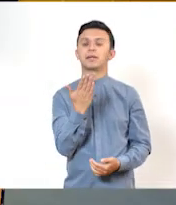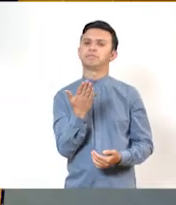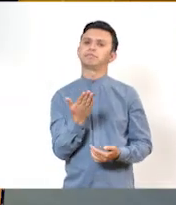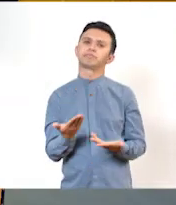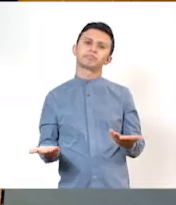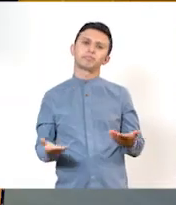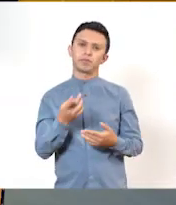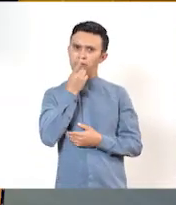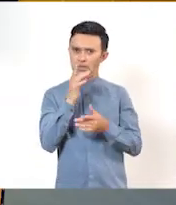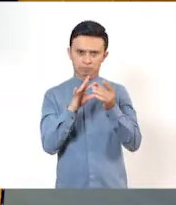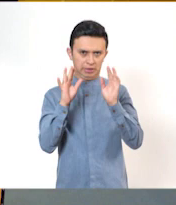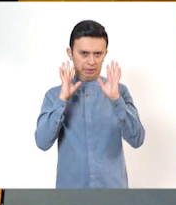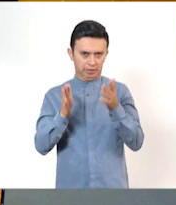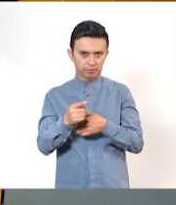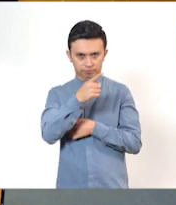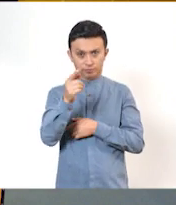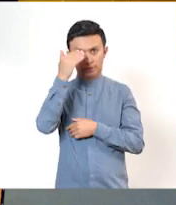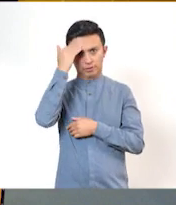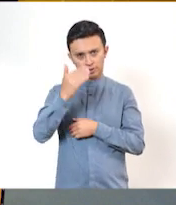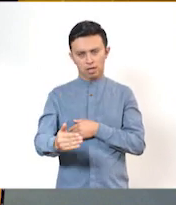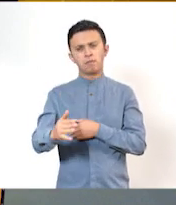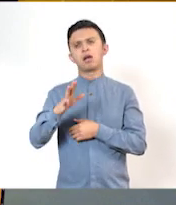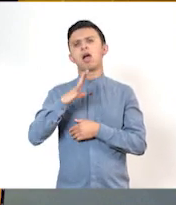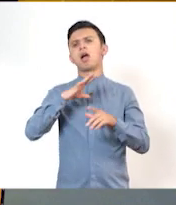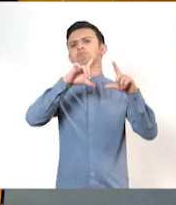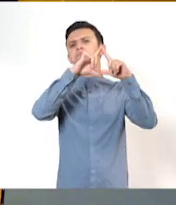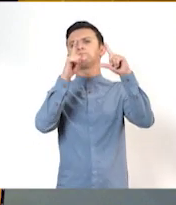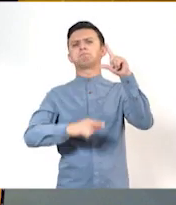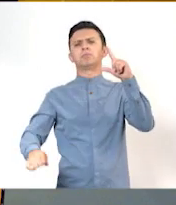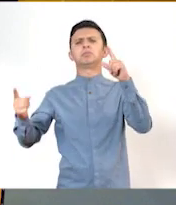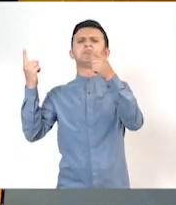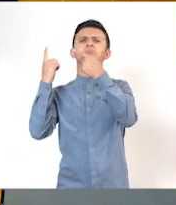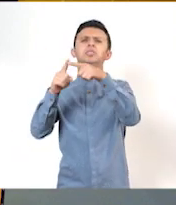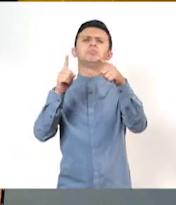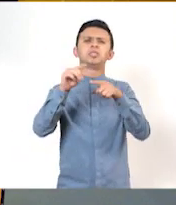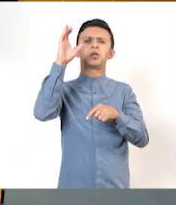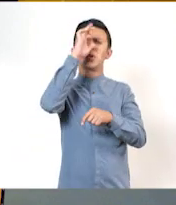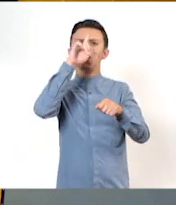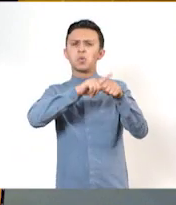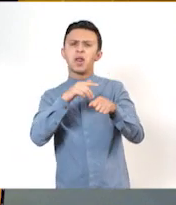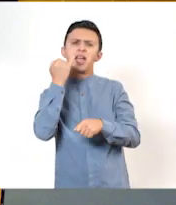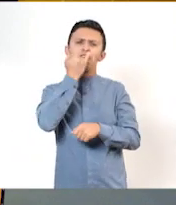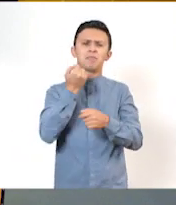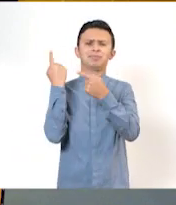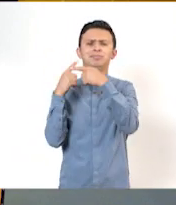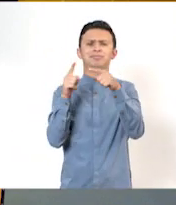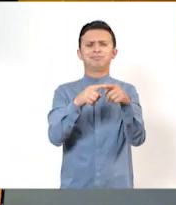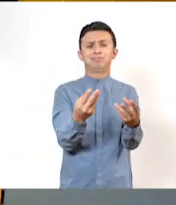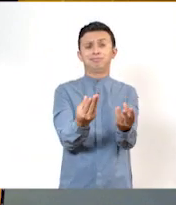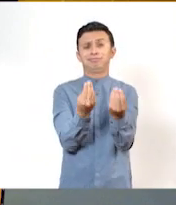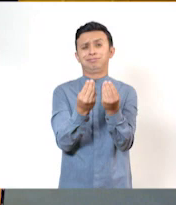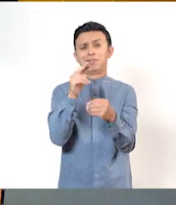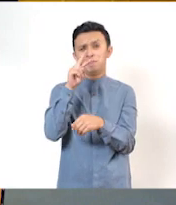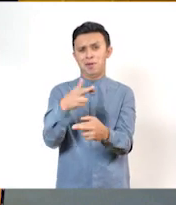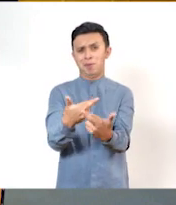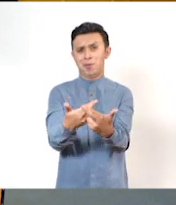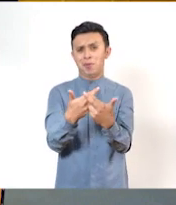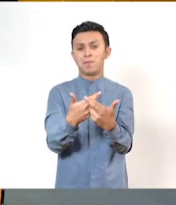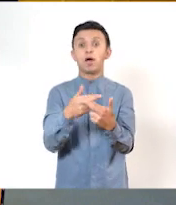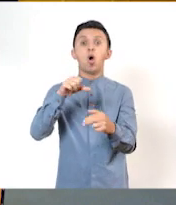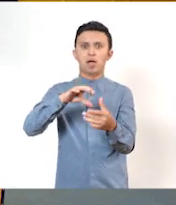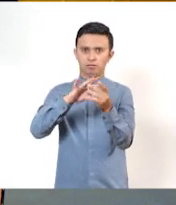Bueno, como ya sabemos, hay una importante cantidad de culturas y lenguas que hay en nuestro país. Hoy vamos a continuar hablando de esa